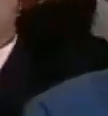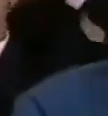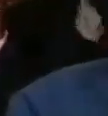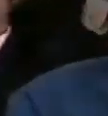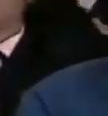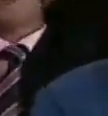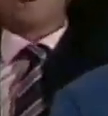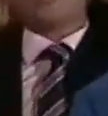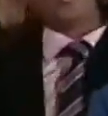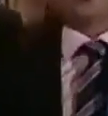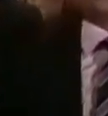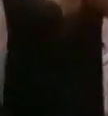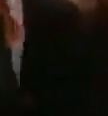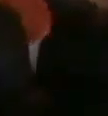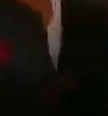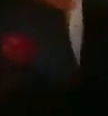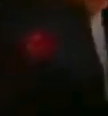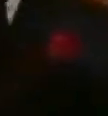¡Gracias!